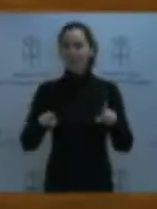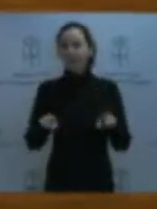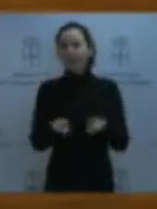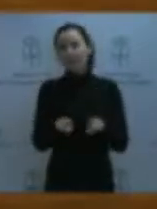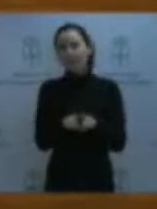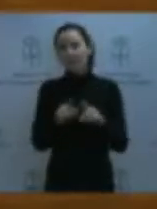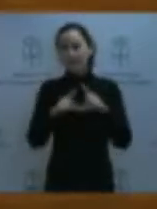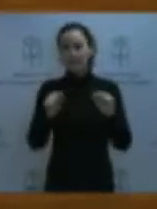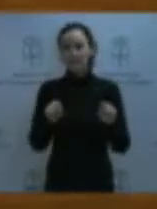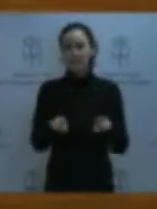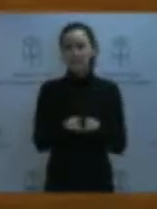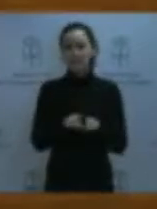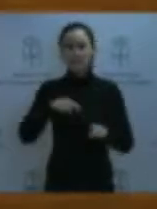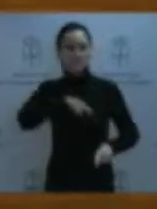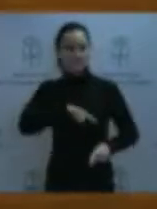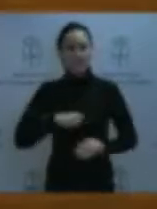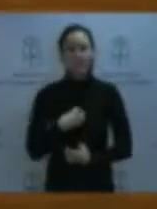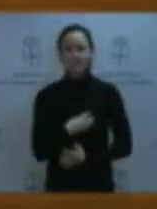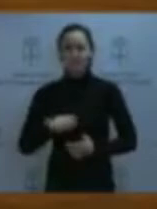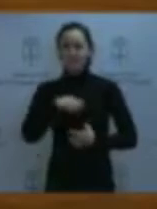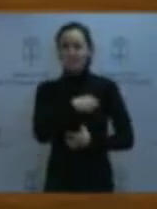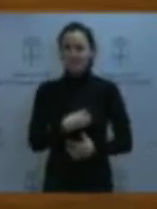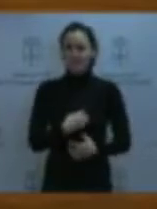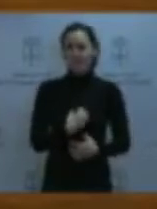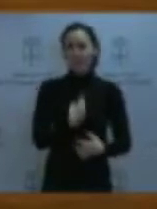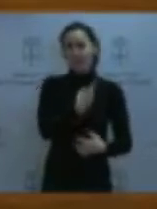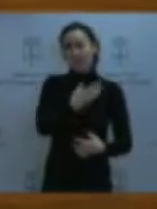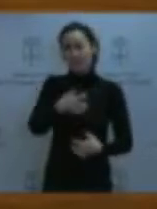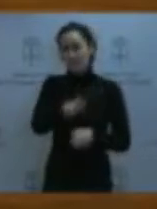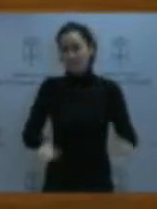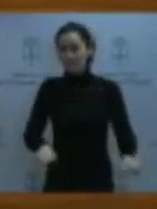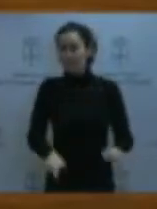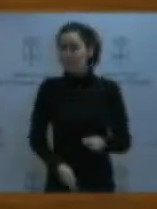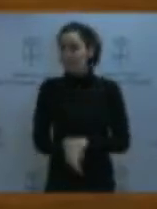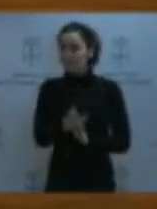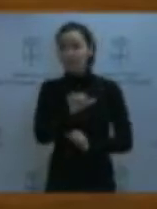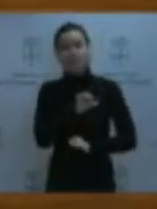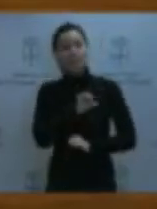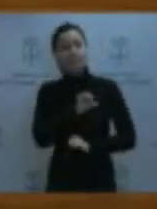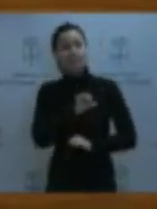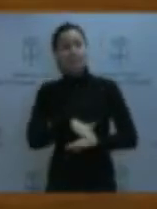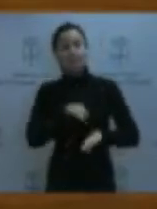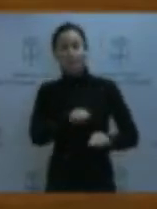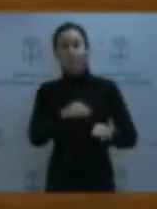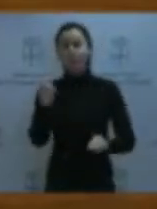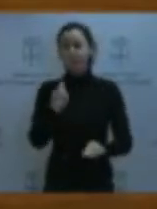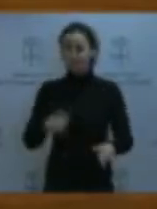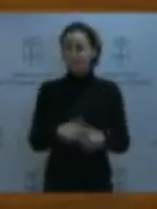desespera. Nos encontramos con 1.500 personas que van a seguir esperando por la tramitación del salario